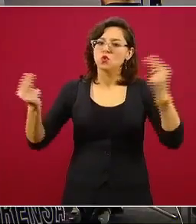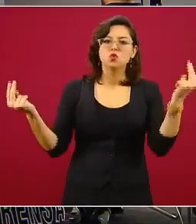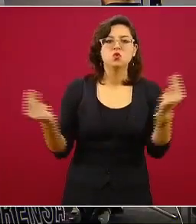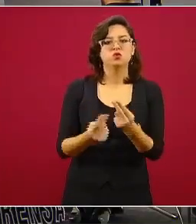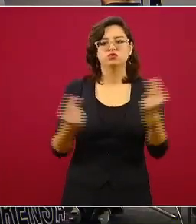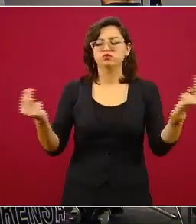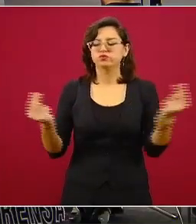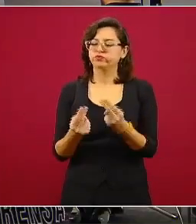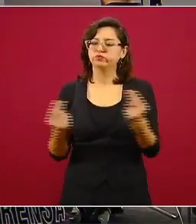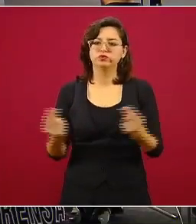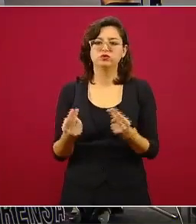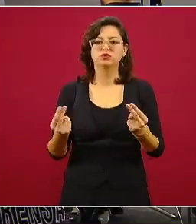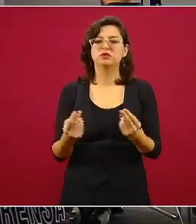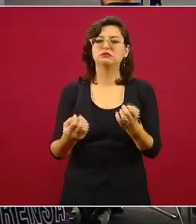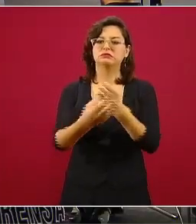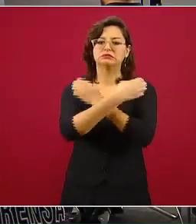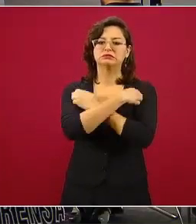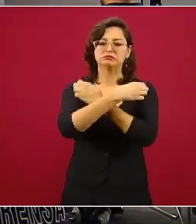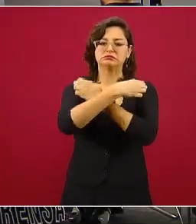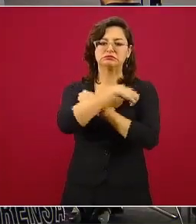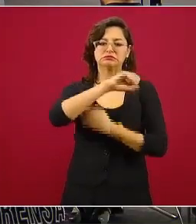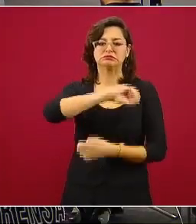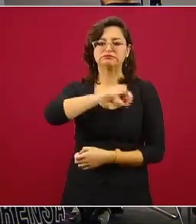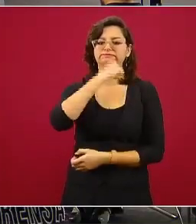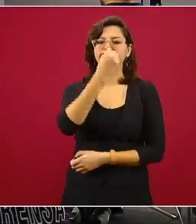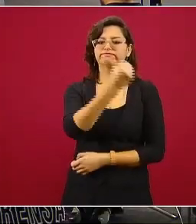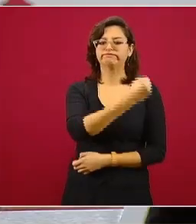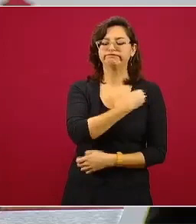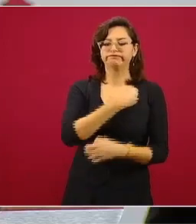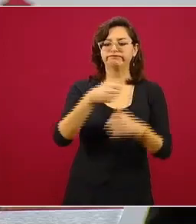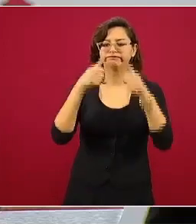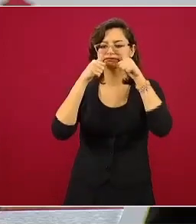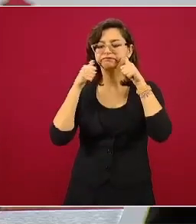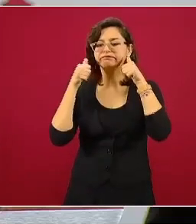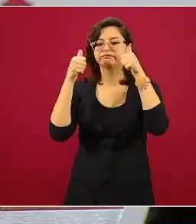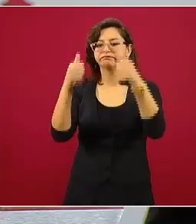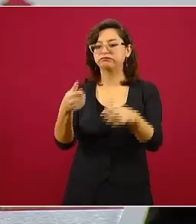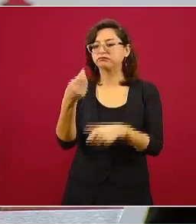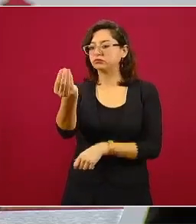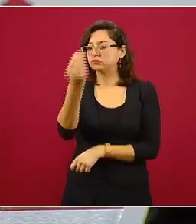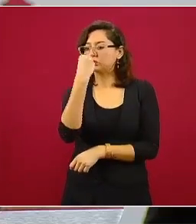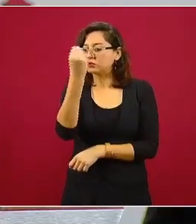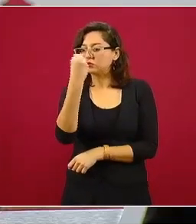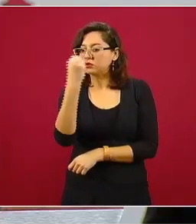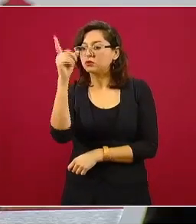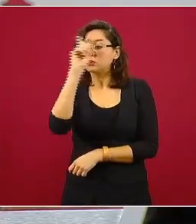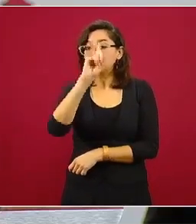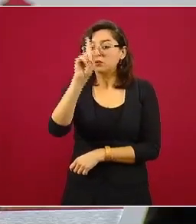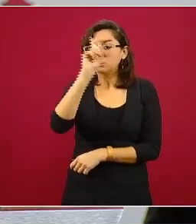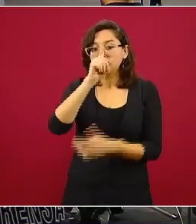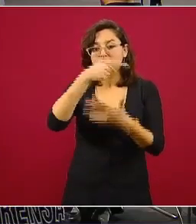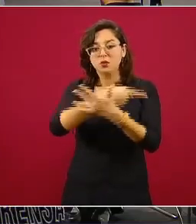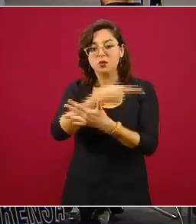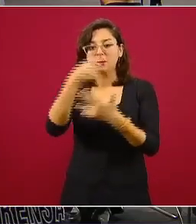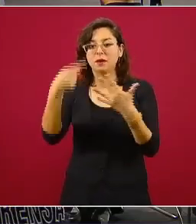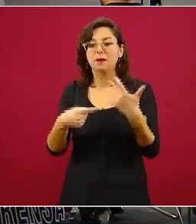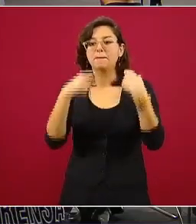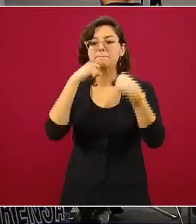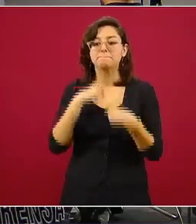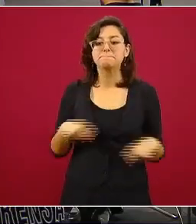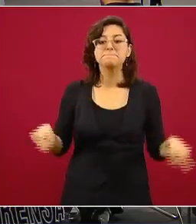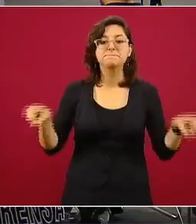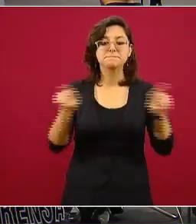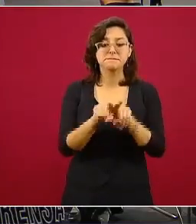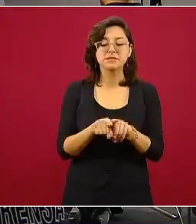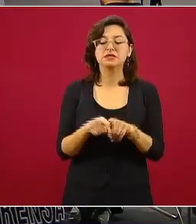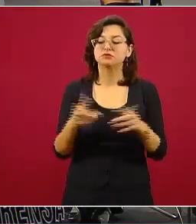de prevención y educación para la salud, orientación nutricional y fomento